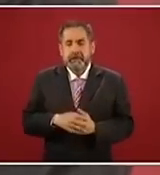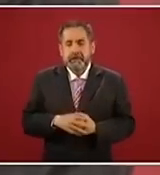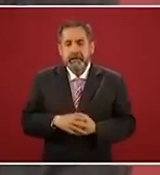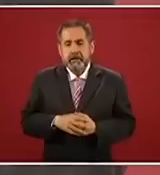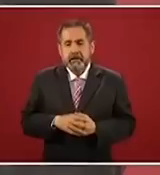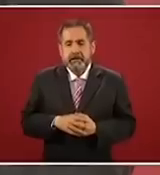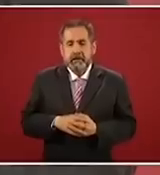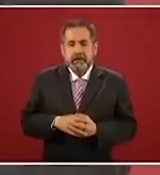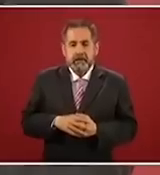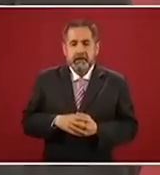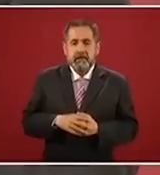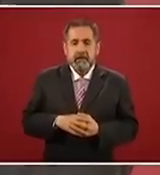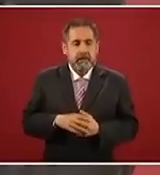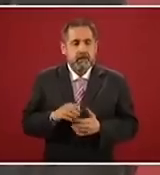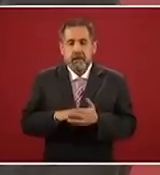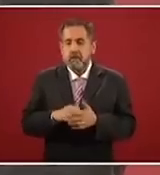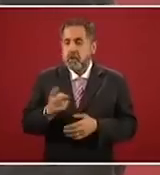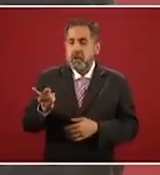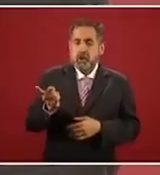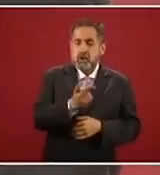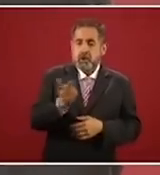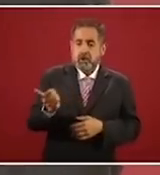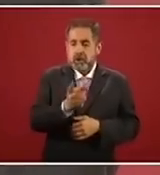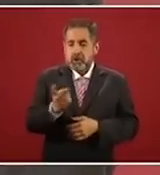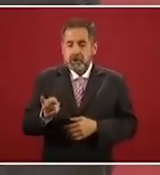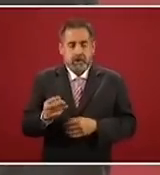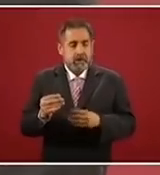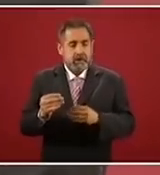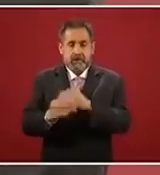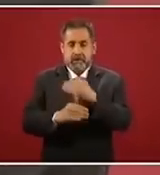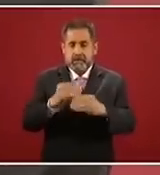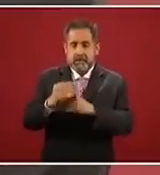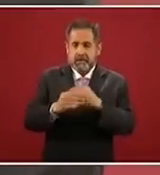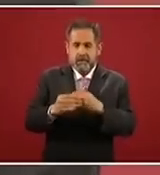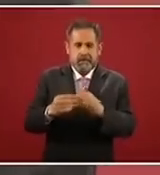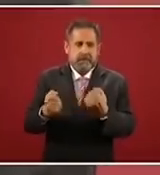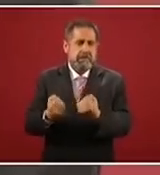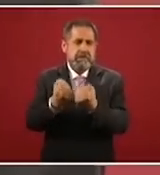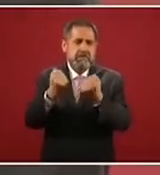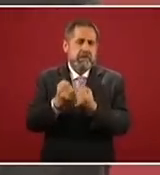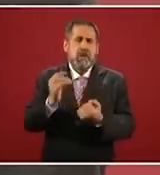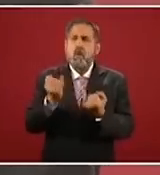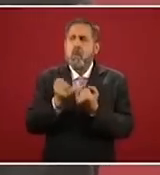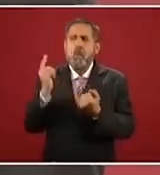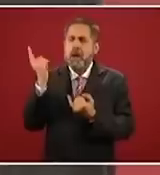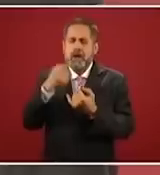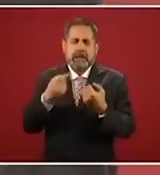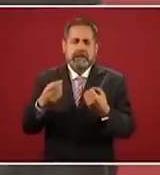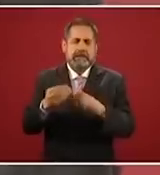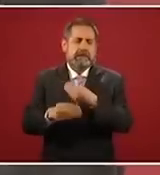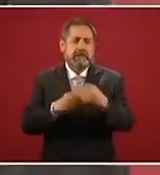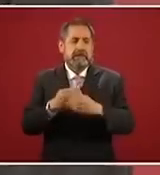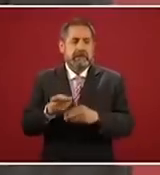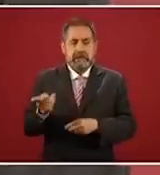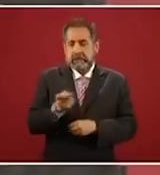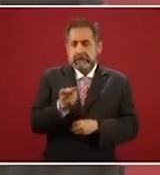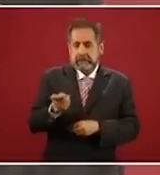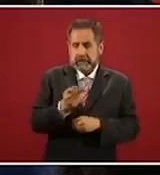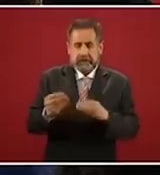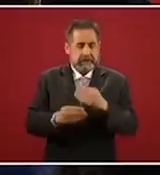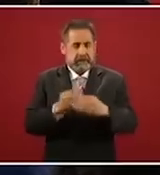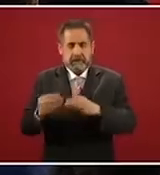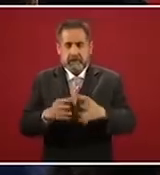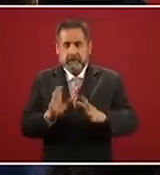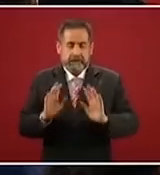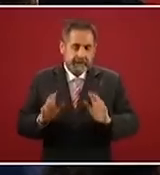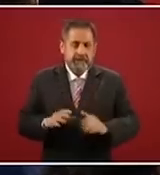porque se pelean, ¿no? Como en cualquier parte sucede, en